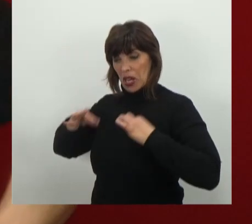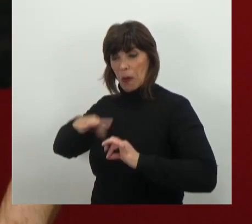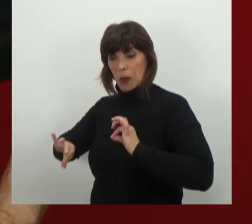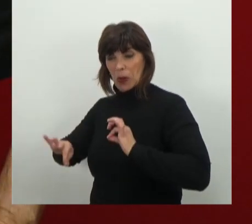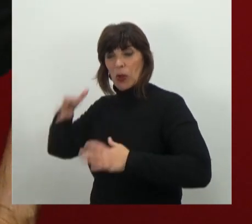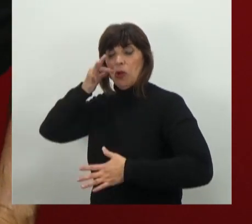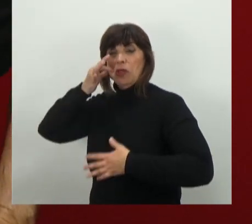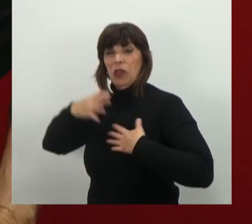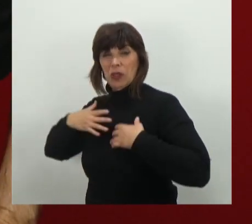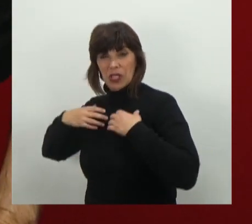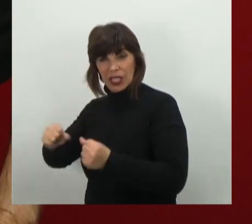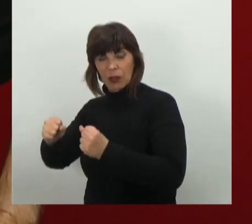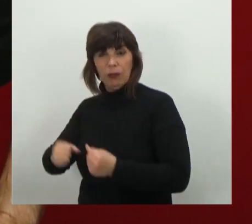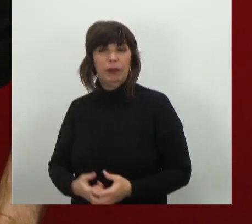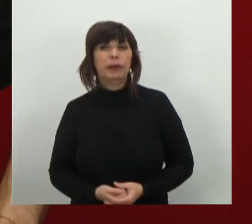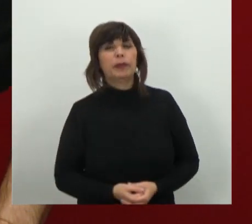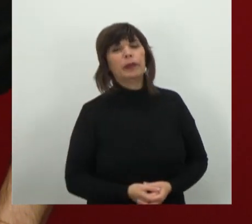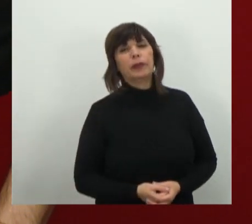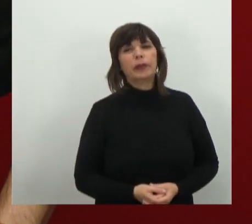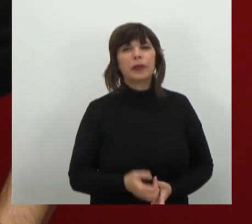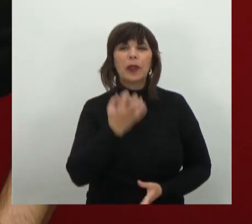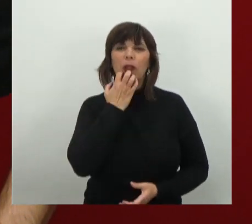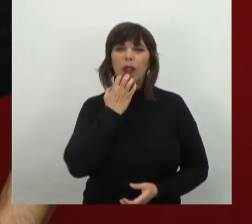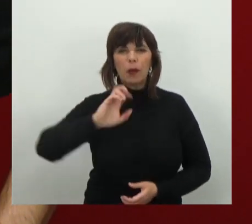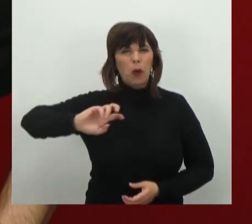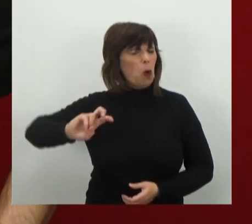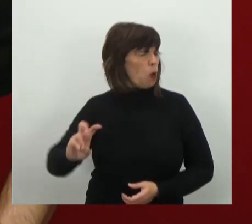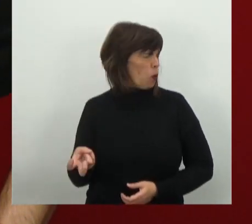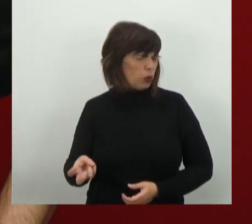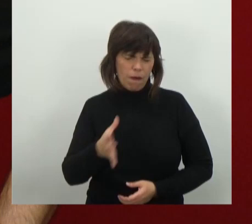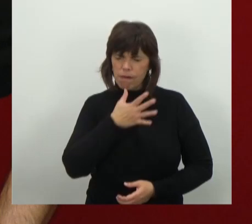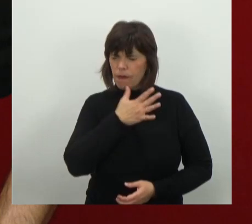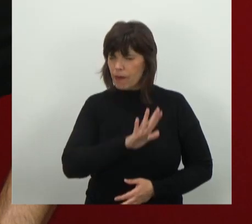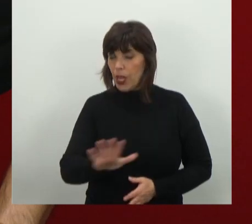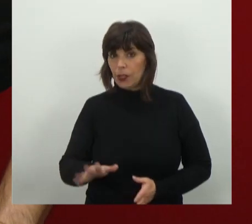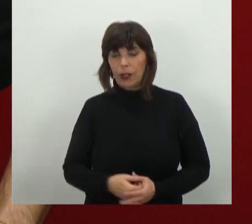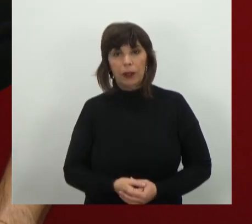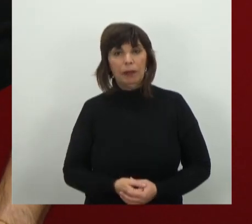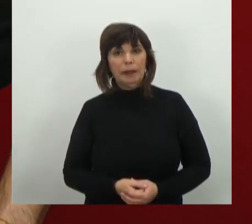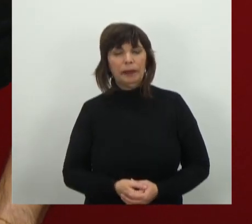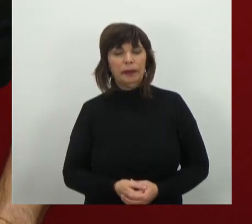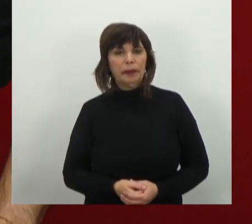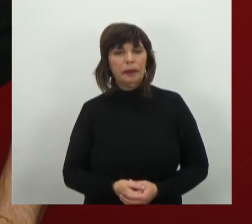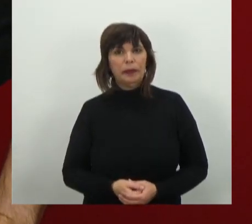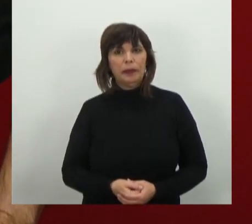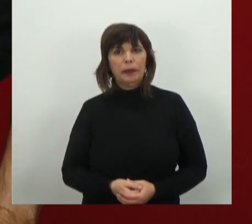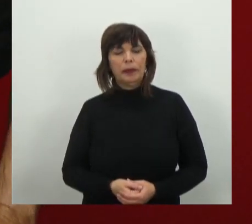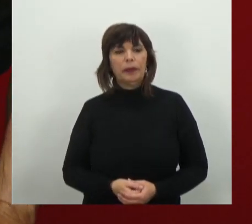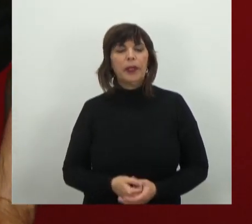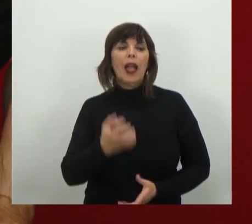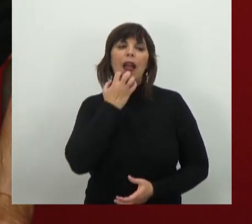Y hay otro ejemplo en la Biblia que es impresionante, que es el ejemplo de una